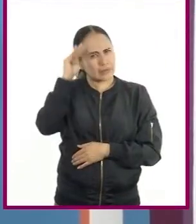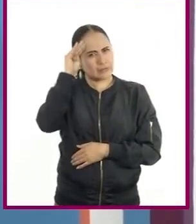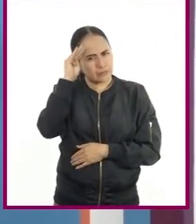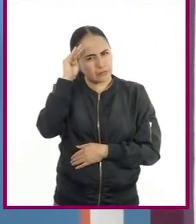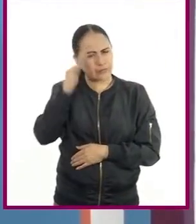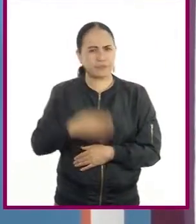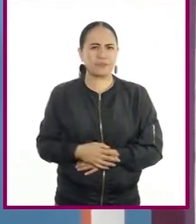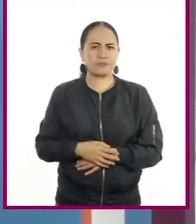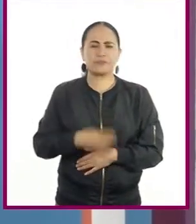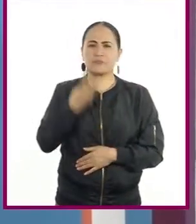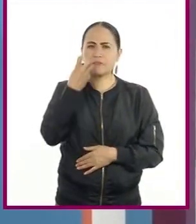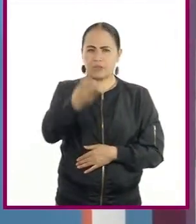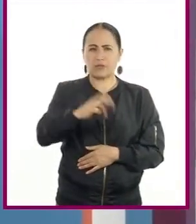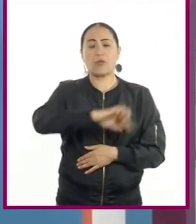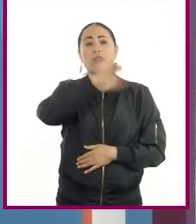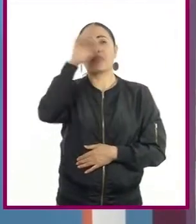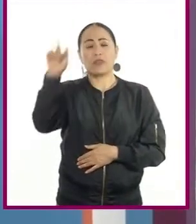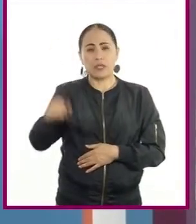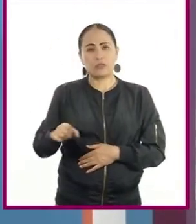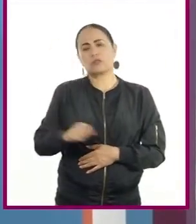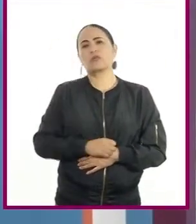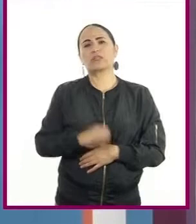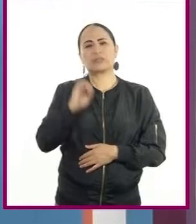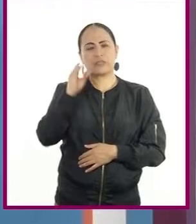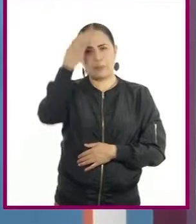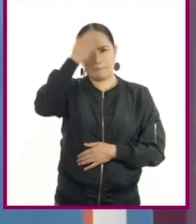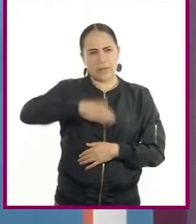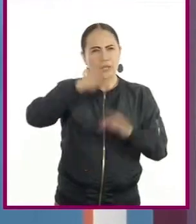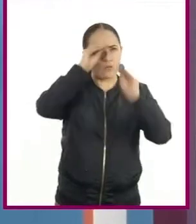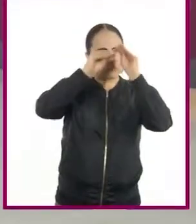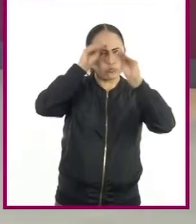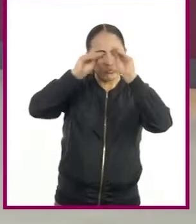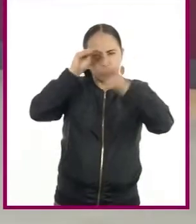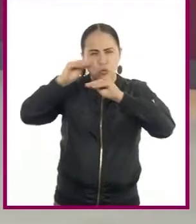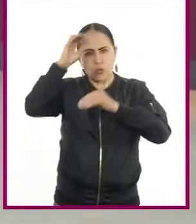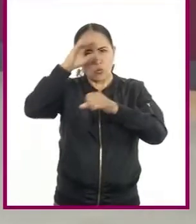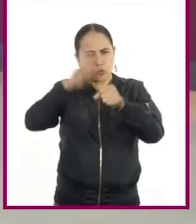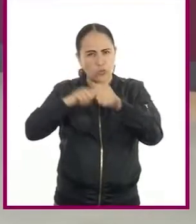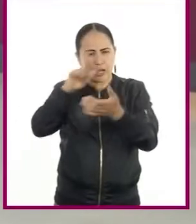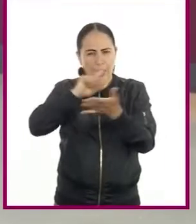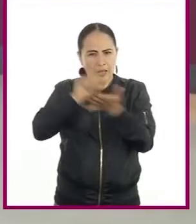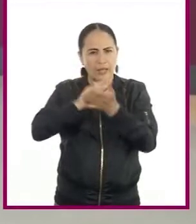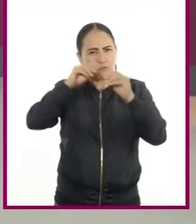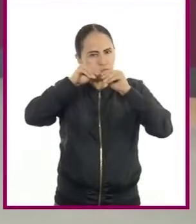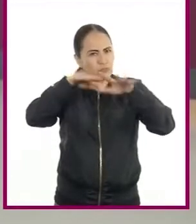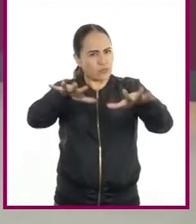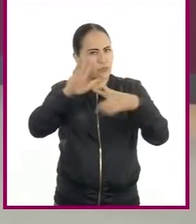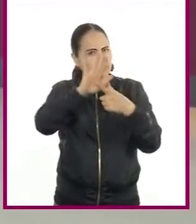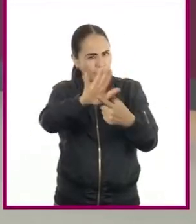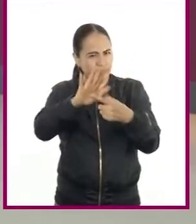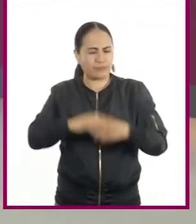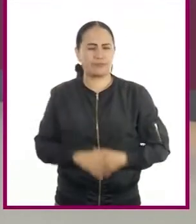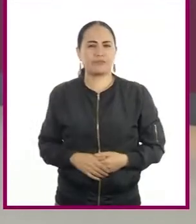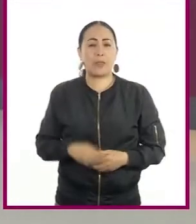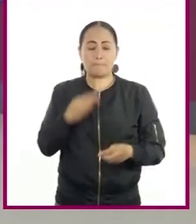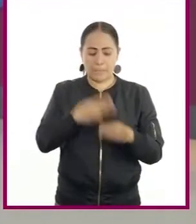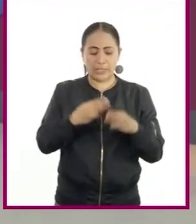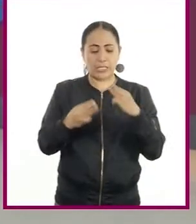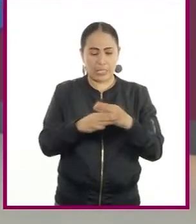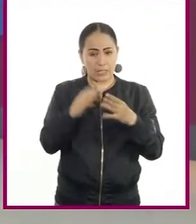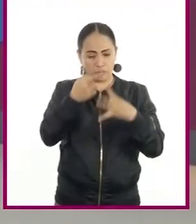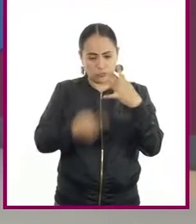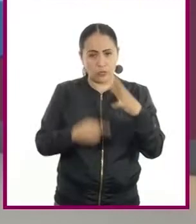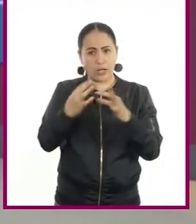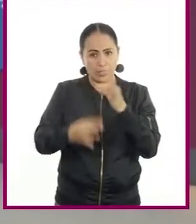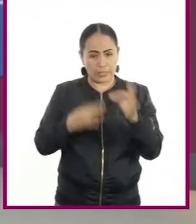realizarán un collage para promover la cultura de la legalidad. Alisten sus materiales. No olviden lavarse las